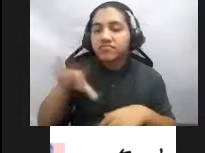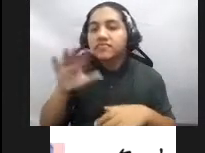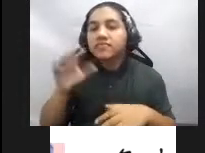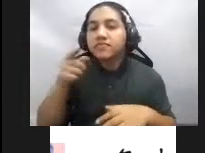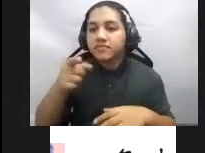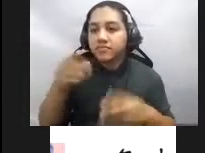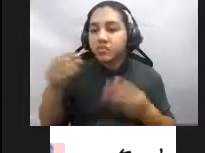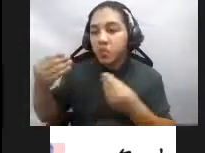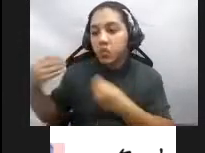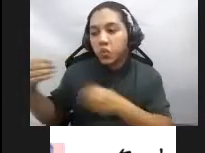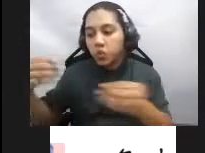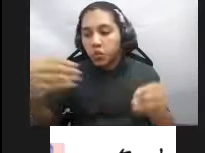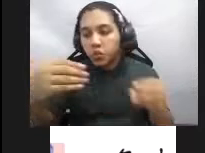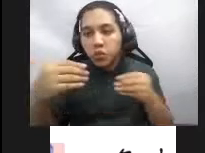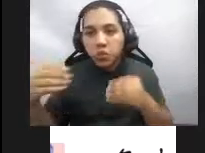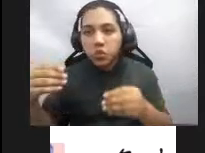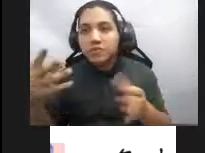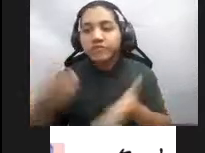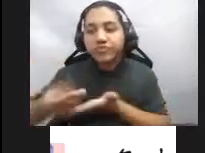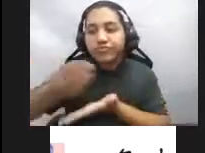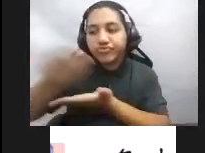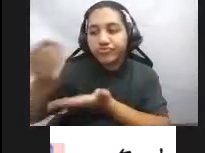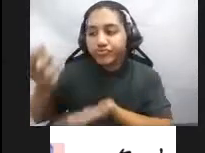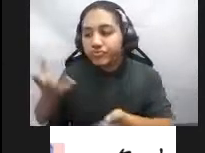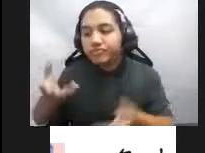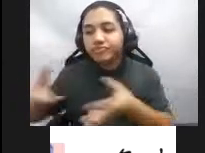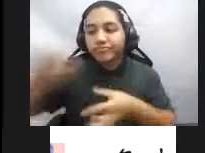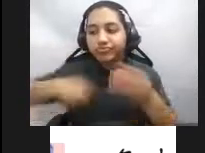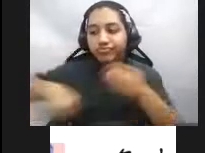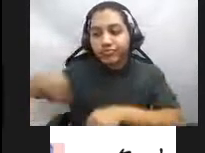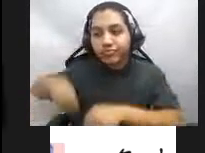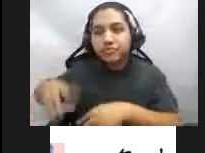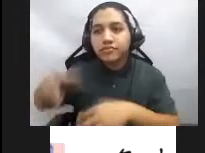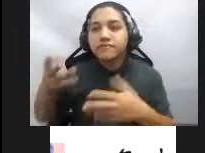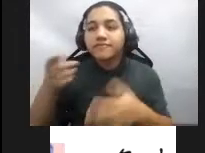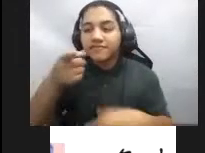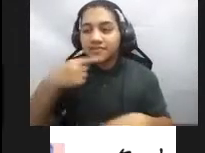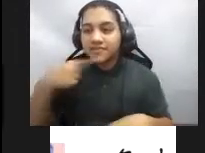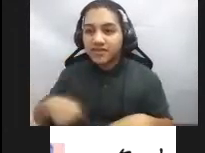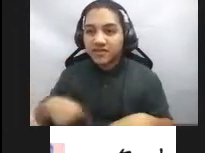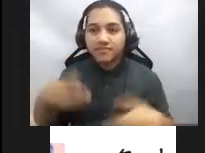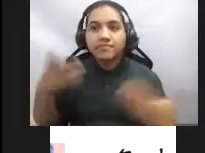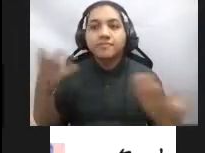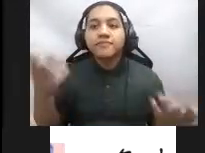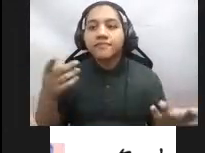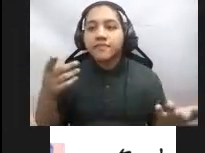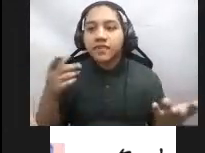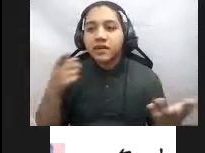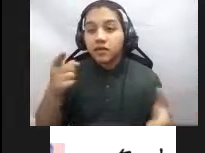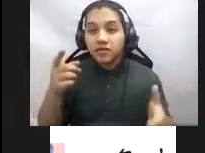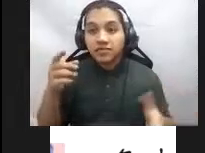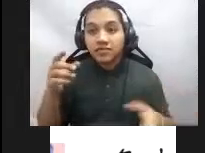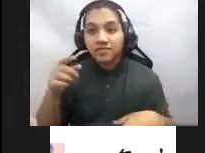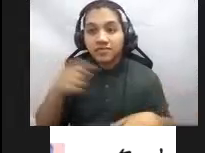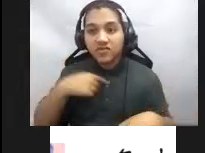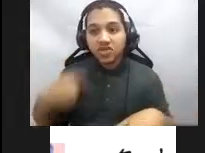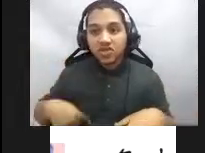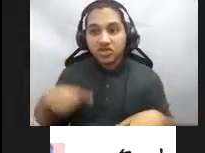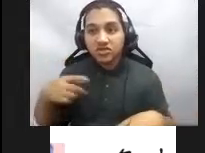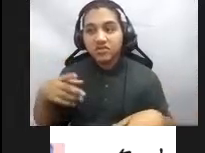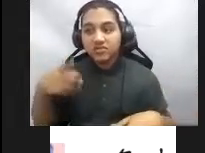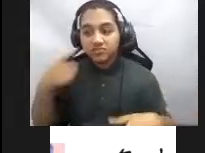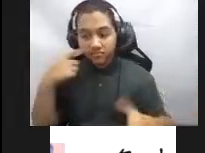opio clandestinamente era China. Cuando los chinos se dan cuenta que los ingleses están